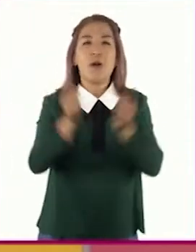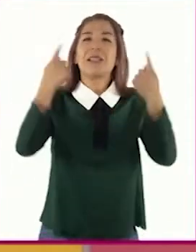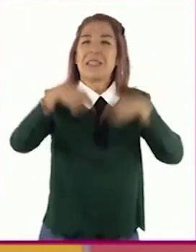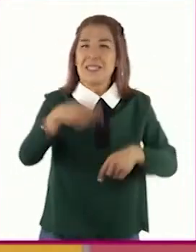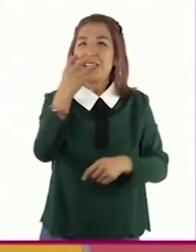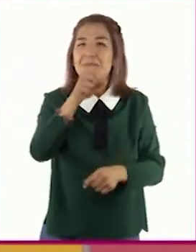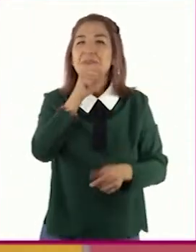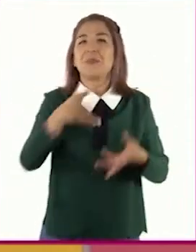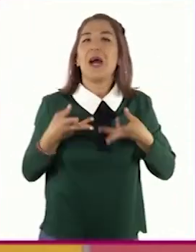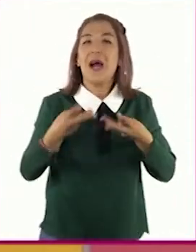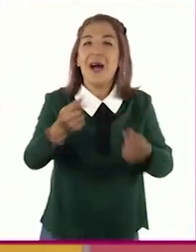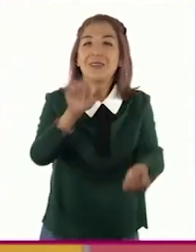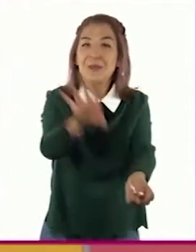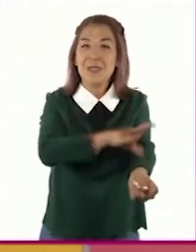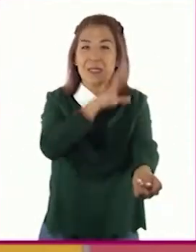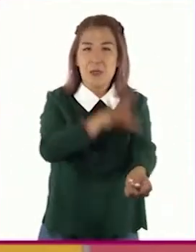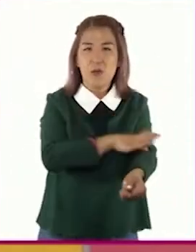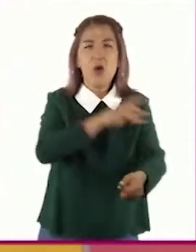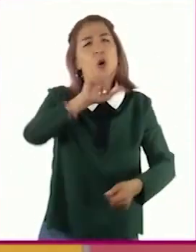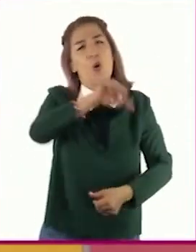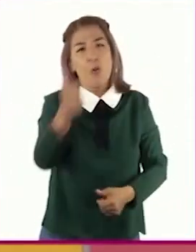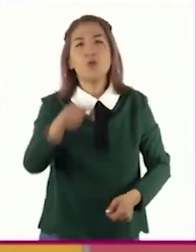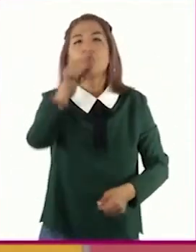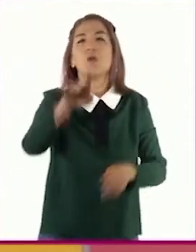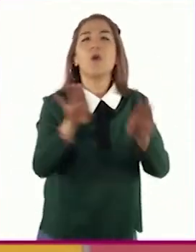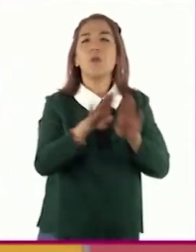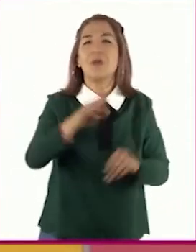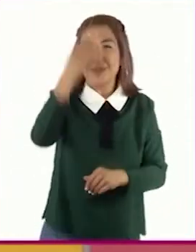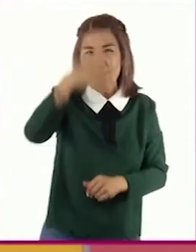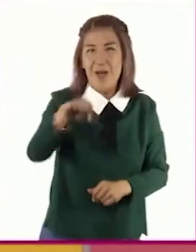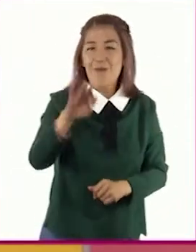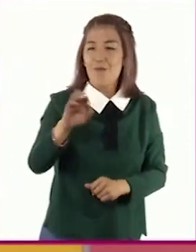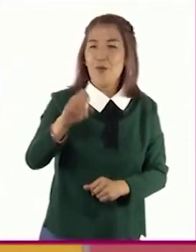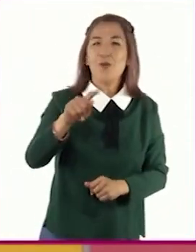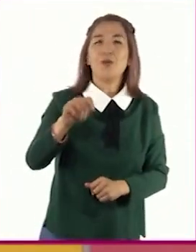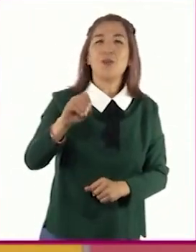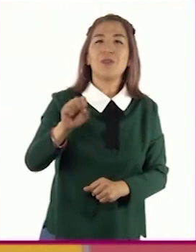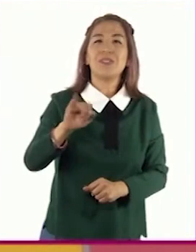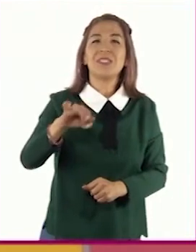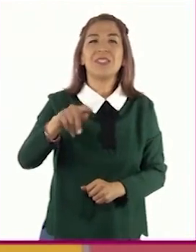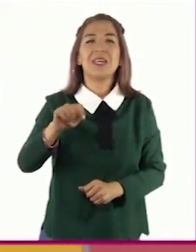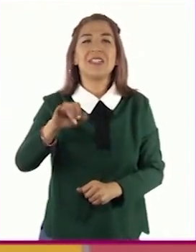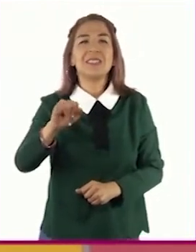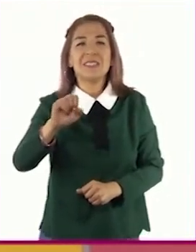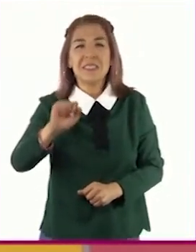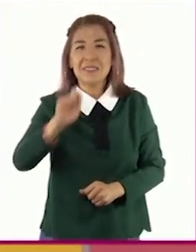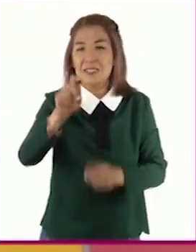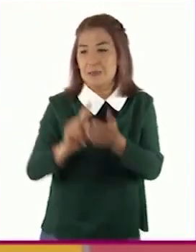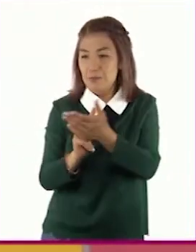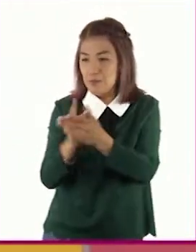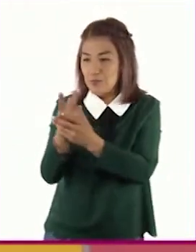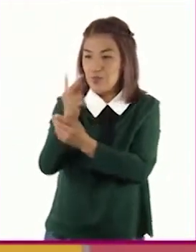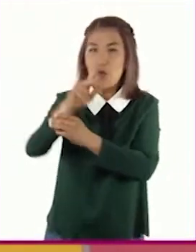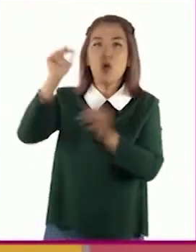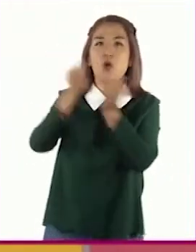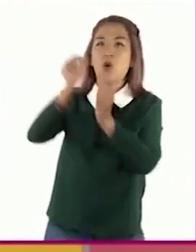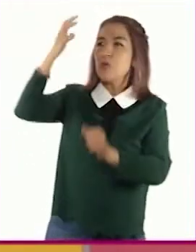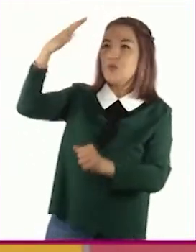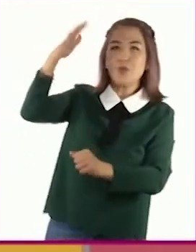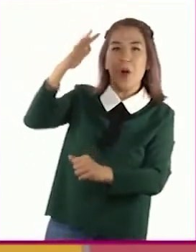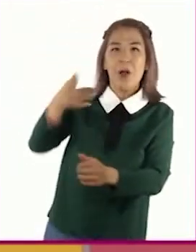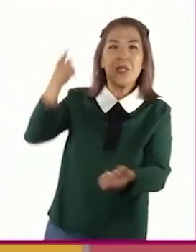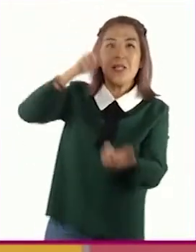energía. También piensen ustedes en la fotosíntesis. En la fotosíntesis también hay una reacción de oxidorreducción, pero es al revés. Ahí